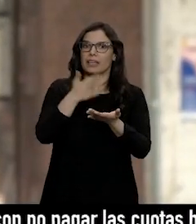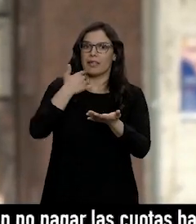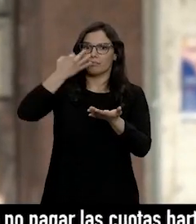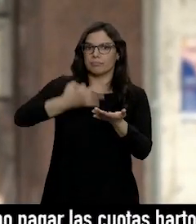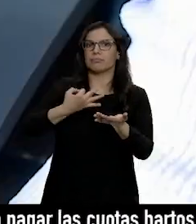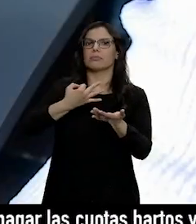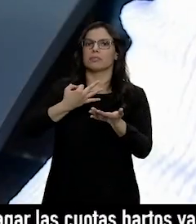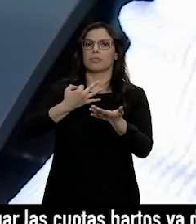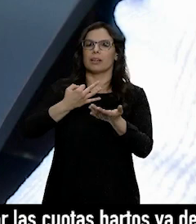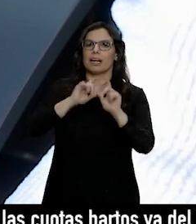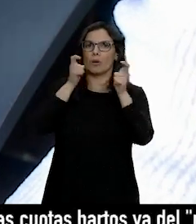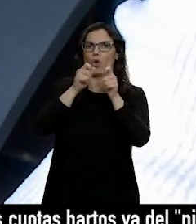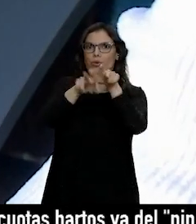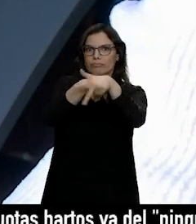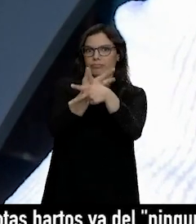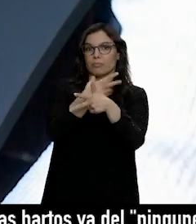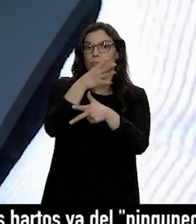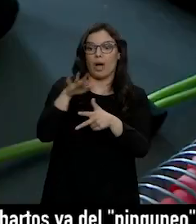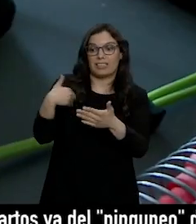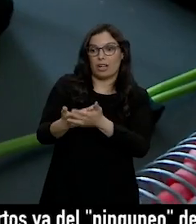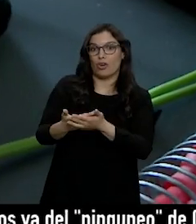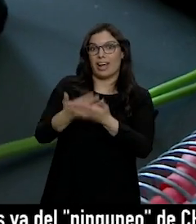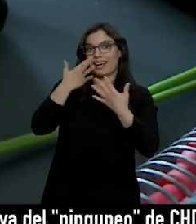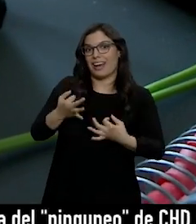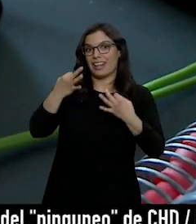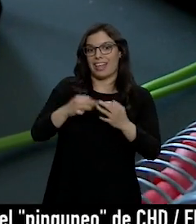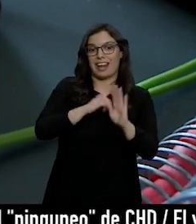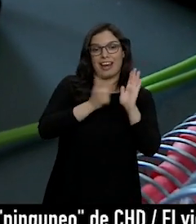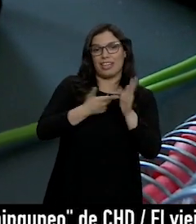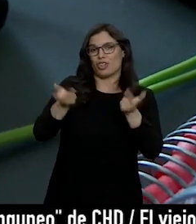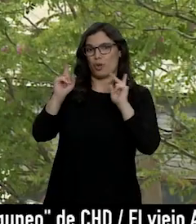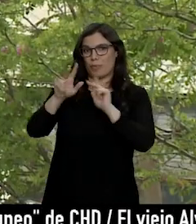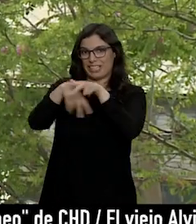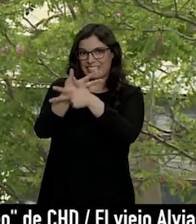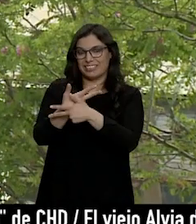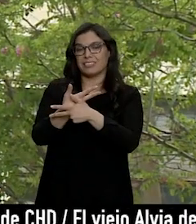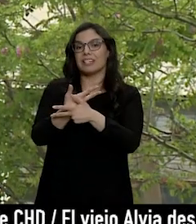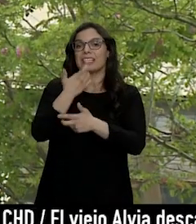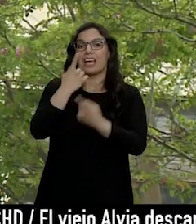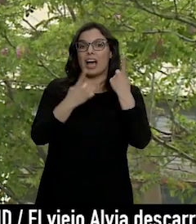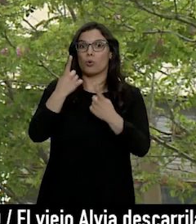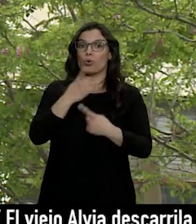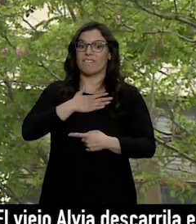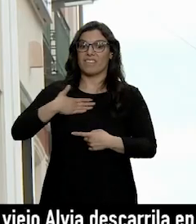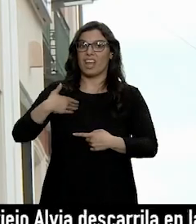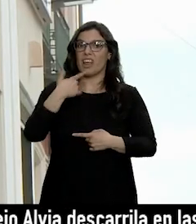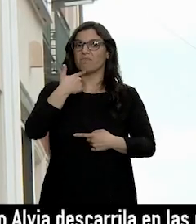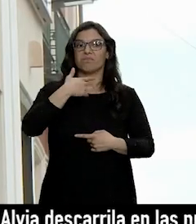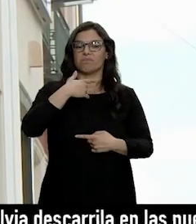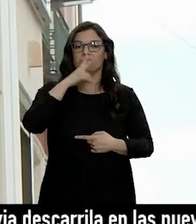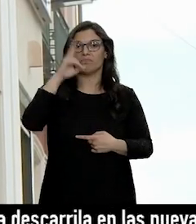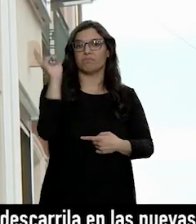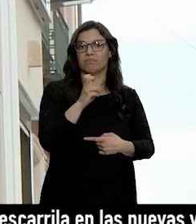la reunión había sido virtual. Porque por ahora las reuniones telemáticas no están reconocidas por la ley y si algún vecino peleón quisiera impugnarlas,